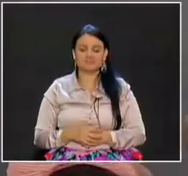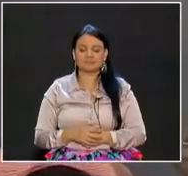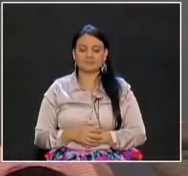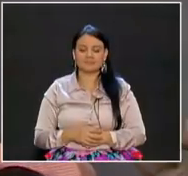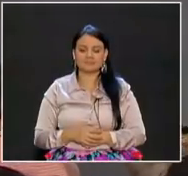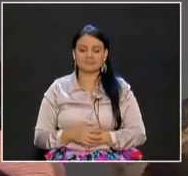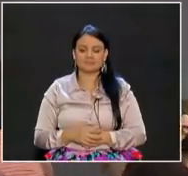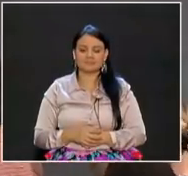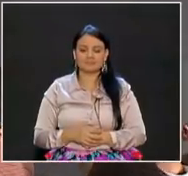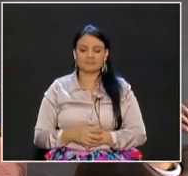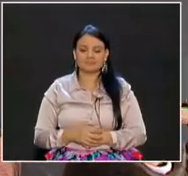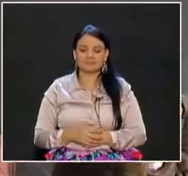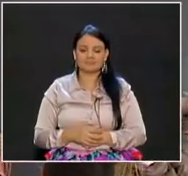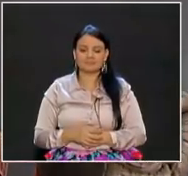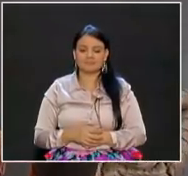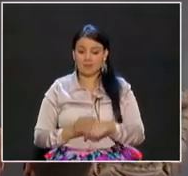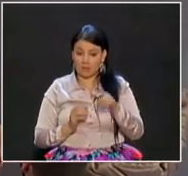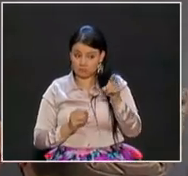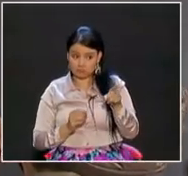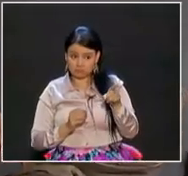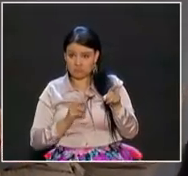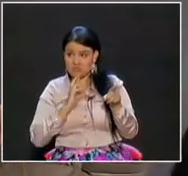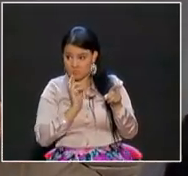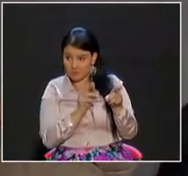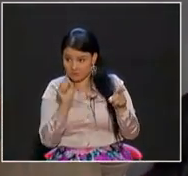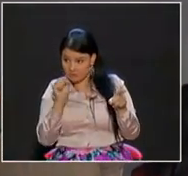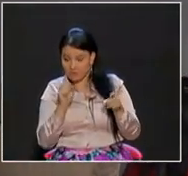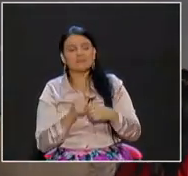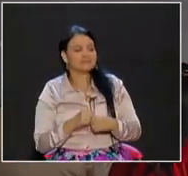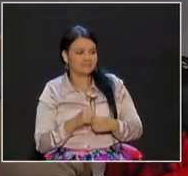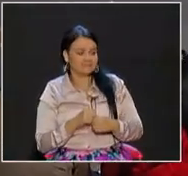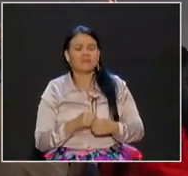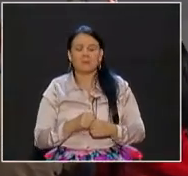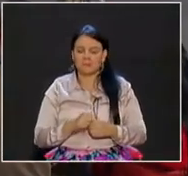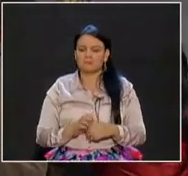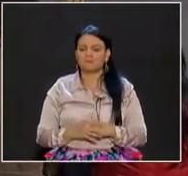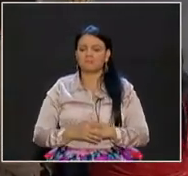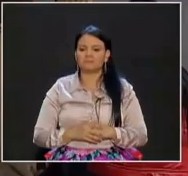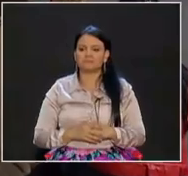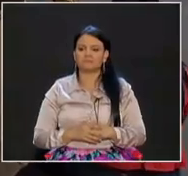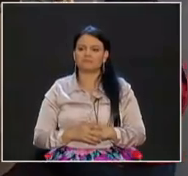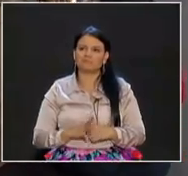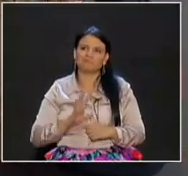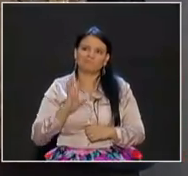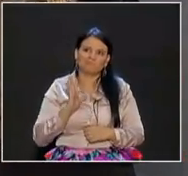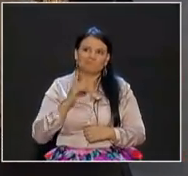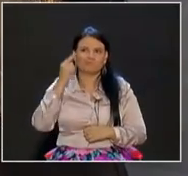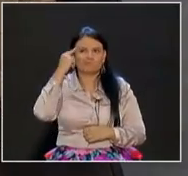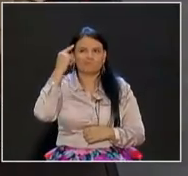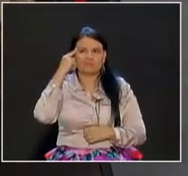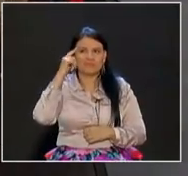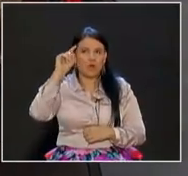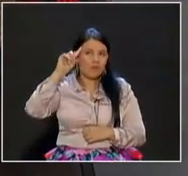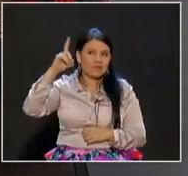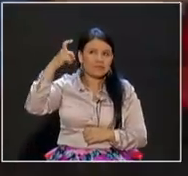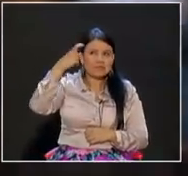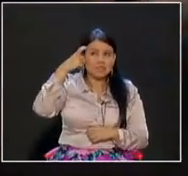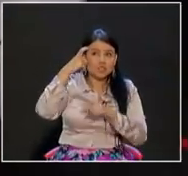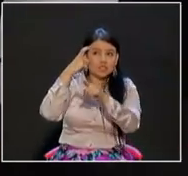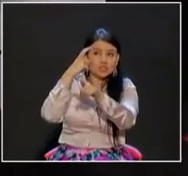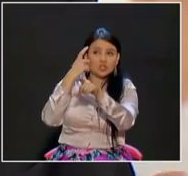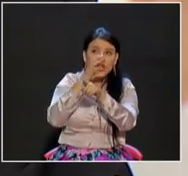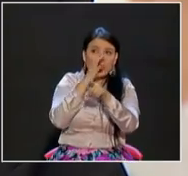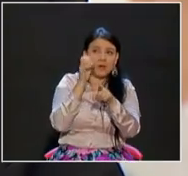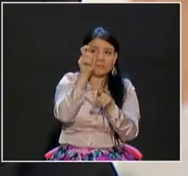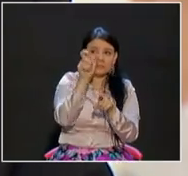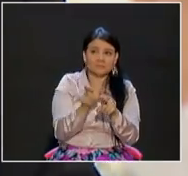la réplica lo que nosotros tenemos muy claro es que realmente el gobernador pérez dejó totalmente